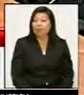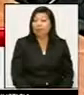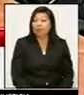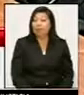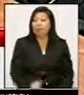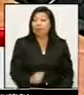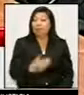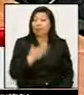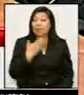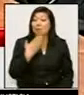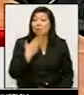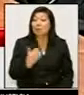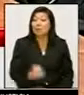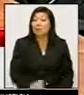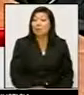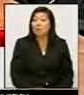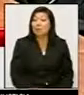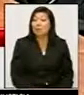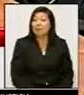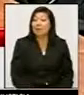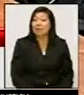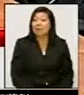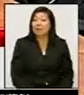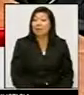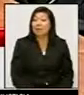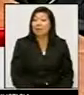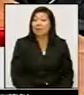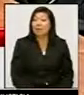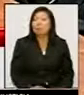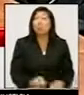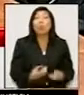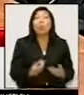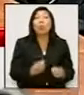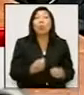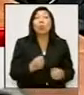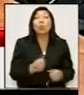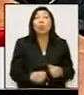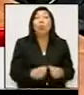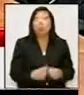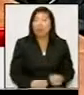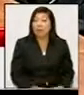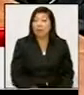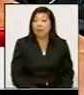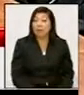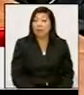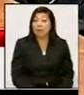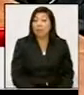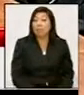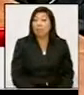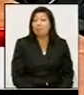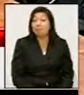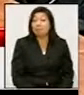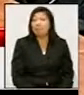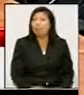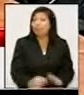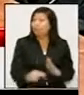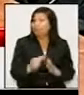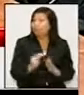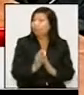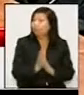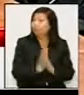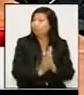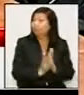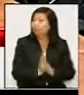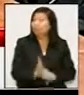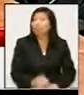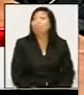Sería bueno, no sé si ha hecho referencia a muchas cifras, ¿no?, estos niveles de satisfacción,